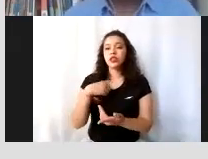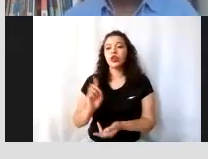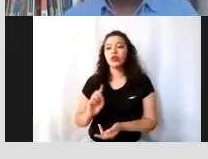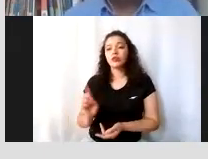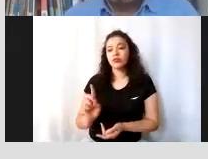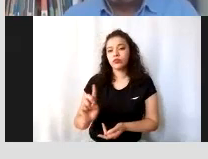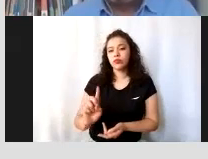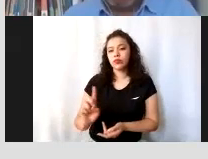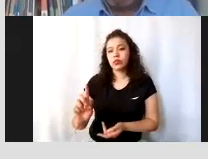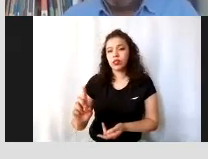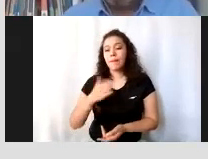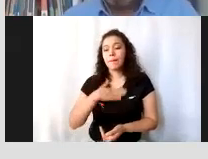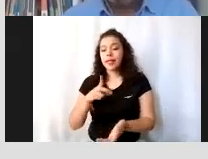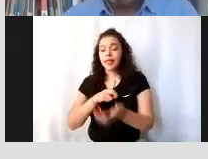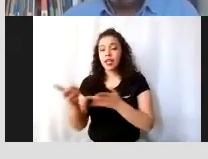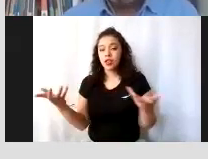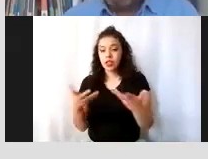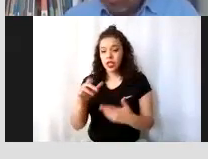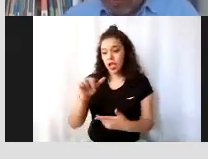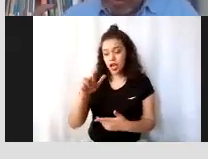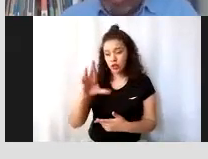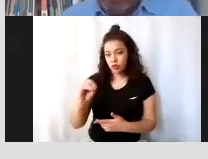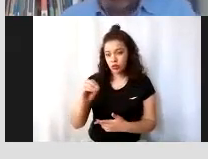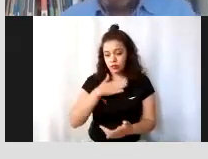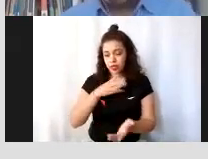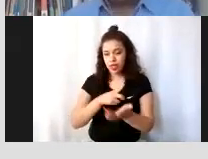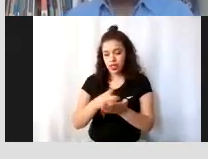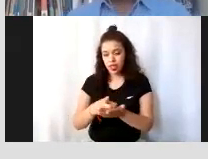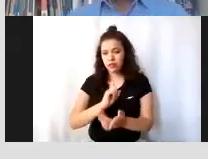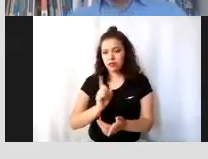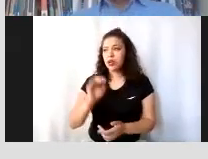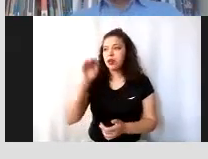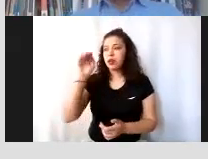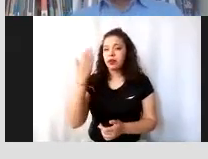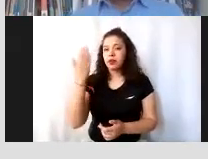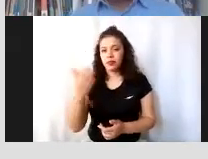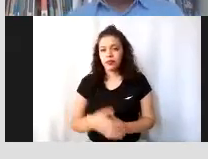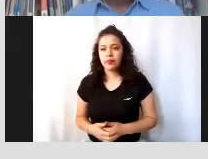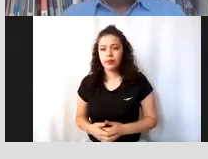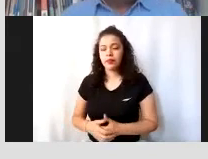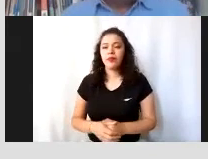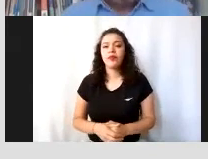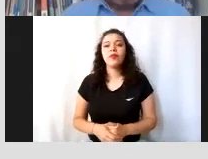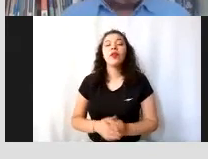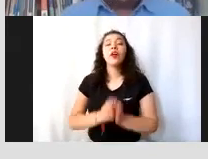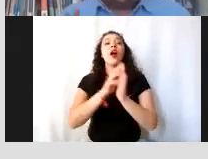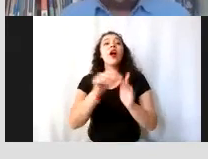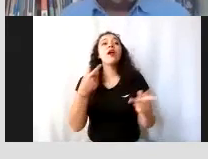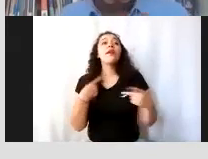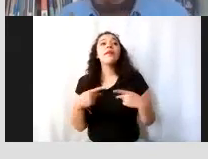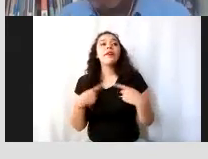ejercer mis derechos ARCO. A ver, aquí voy a pedirles, por favor, a alguien para